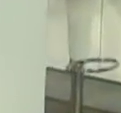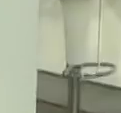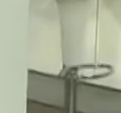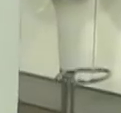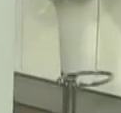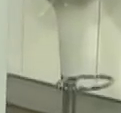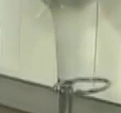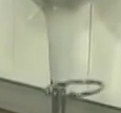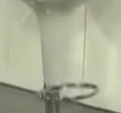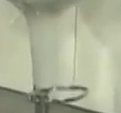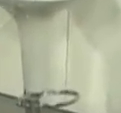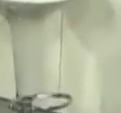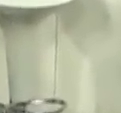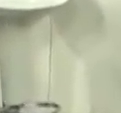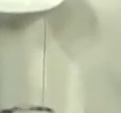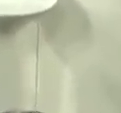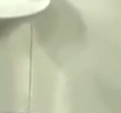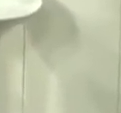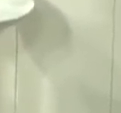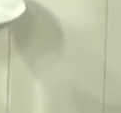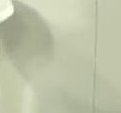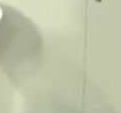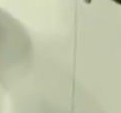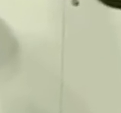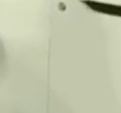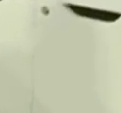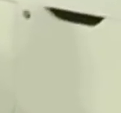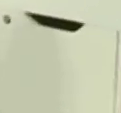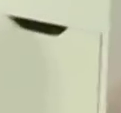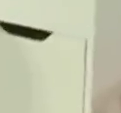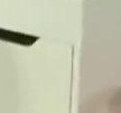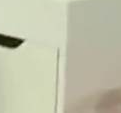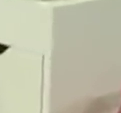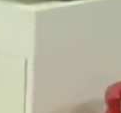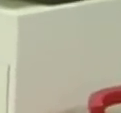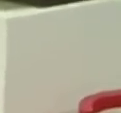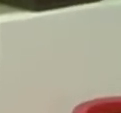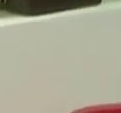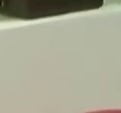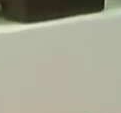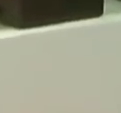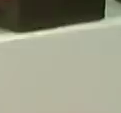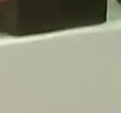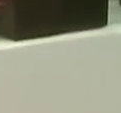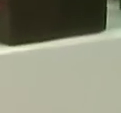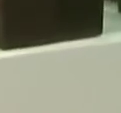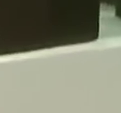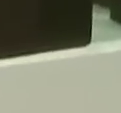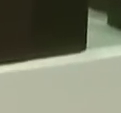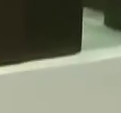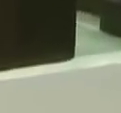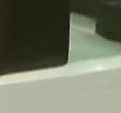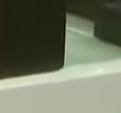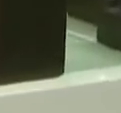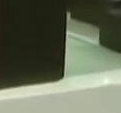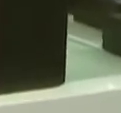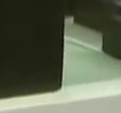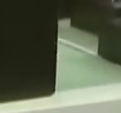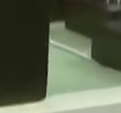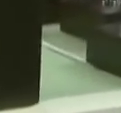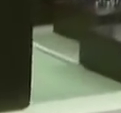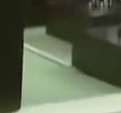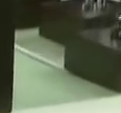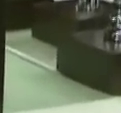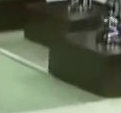dólares. Lo ha catalogado como un milagro económico desde el arranque de esta importante criptomoneda en nuestro